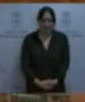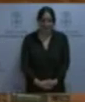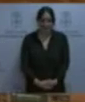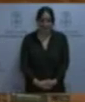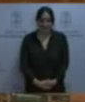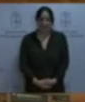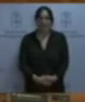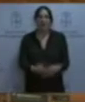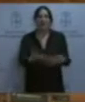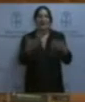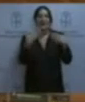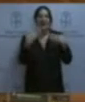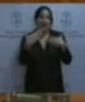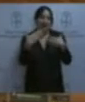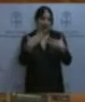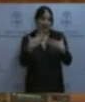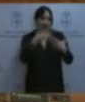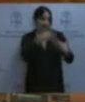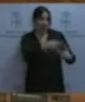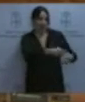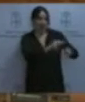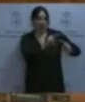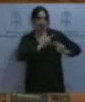Muchas gracias por su respuesta.